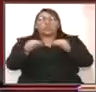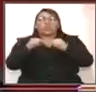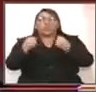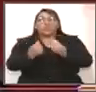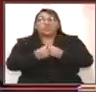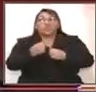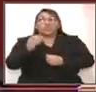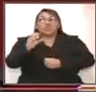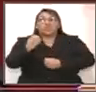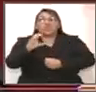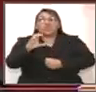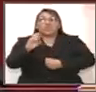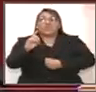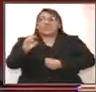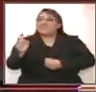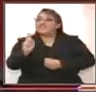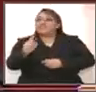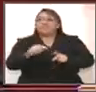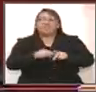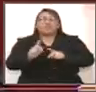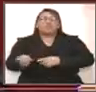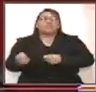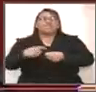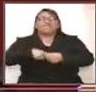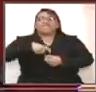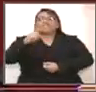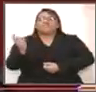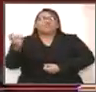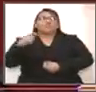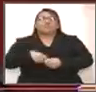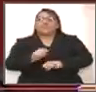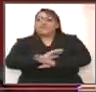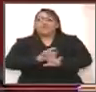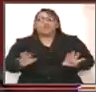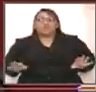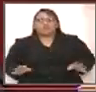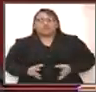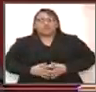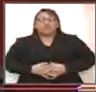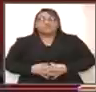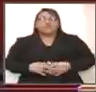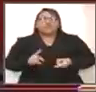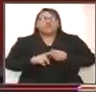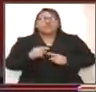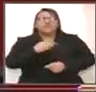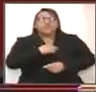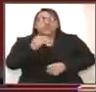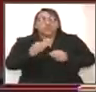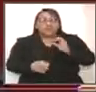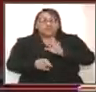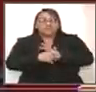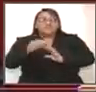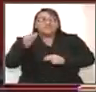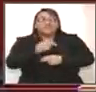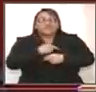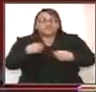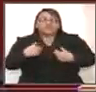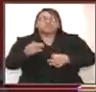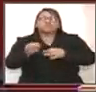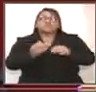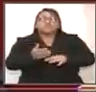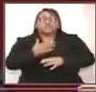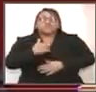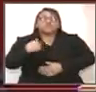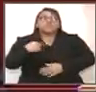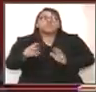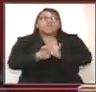cara a la OCDE, sino que dejaría incluso su condición de participante. Desde el Ministerio de Justicia y Derechos Humanos hemos manifestado